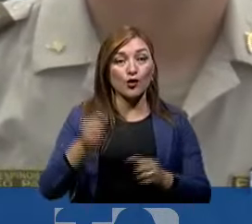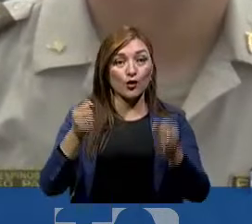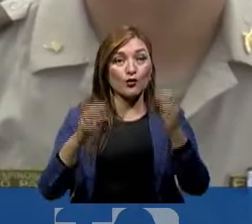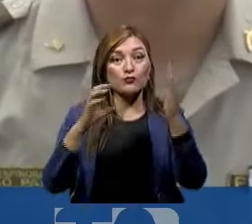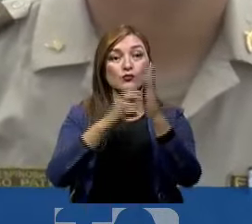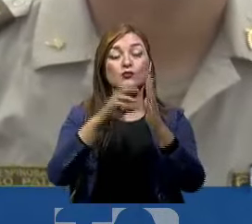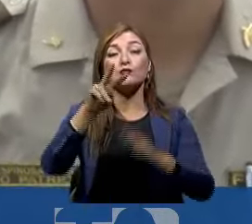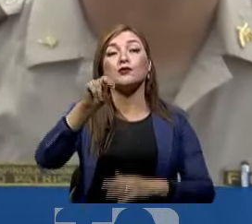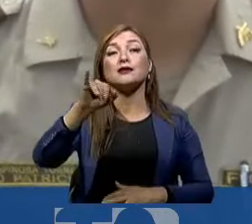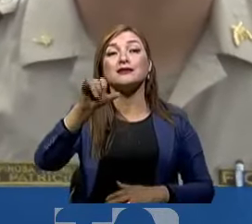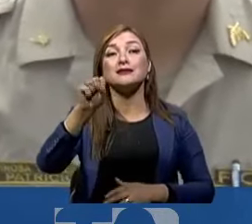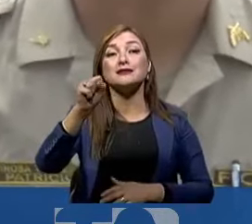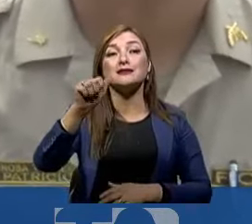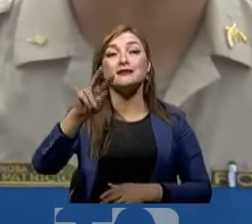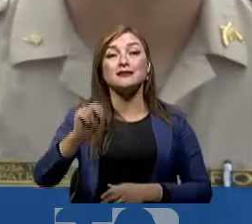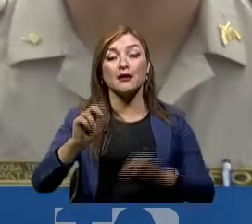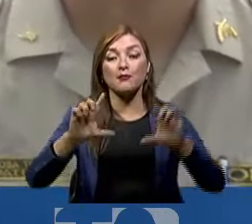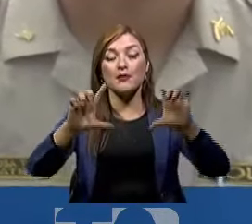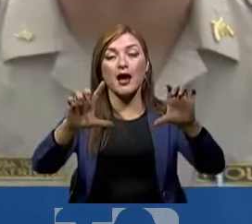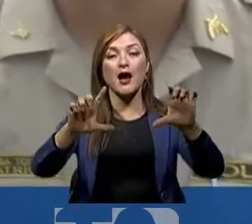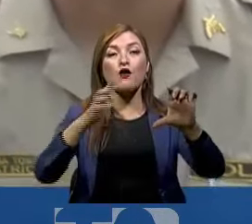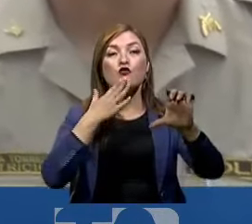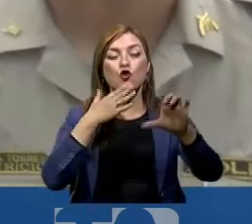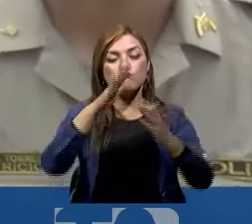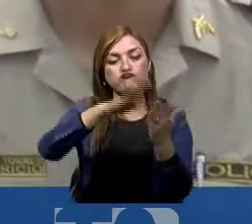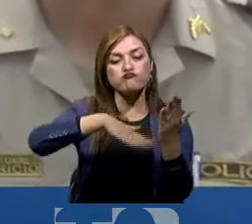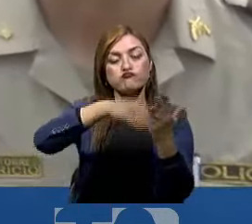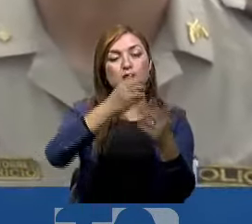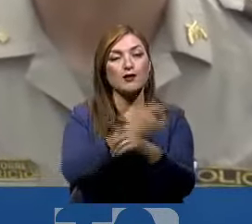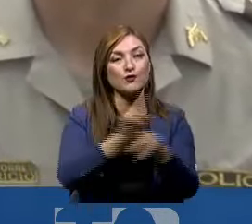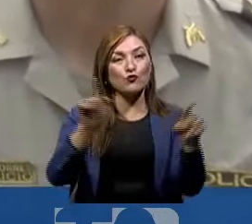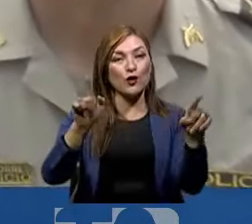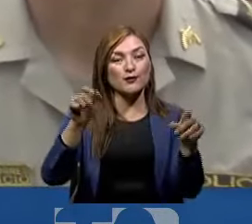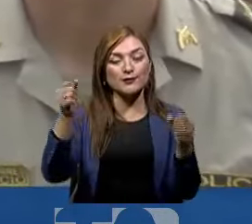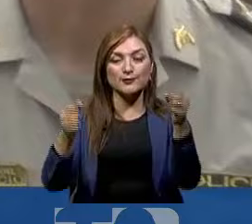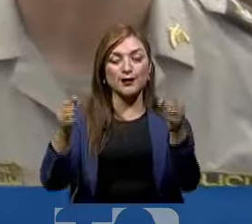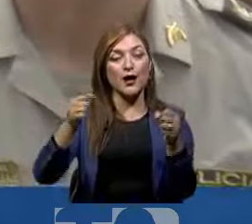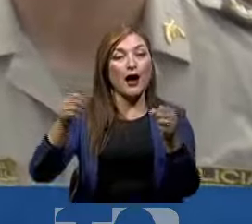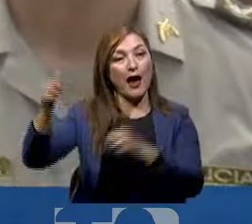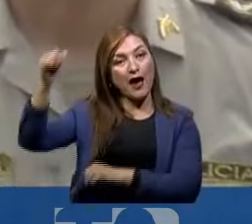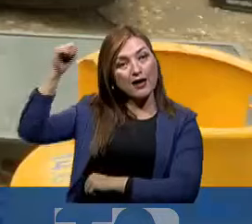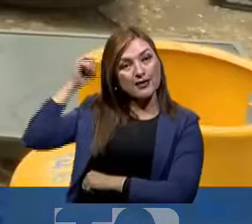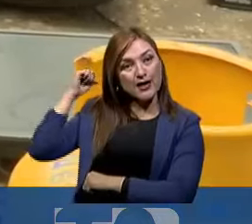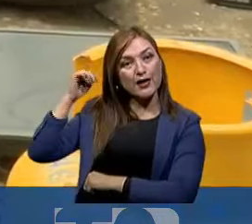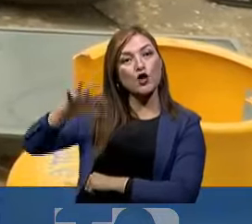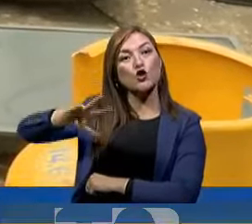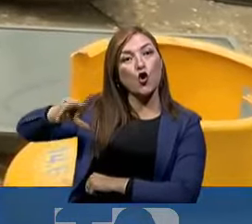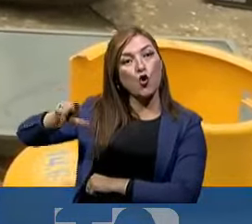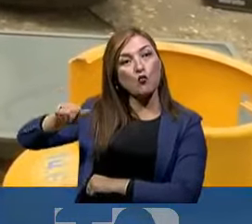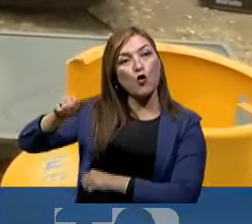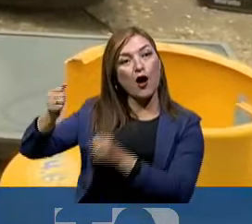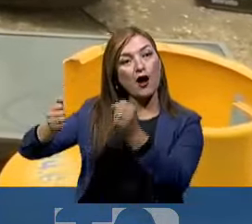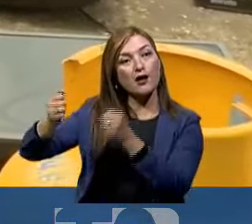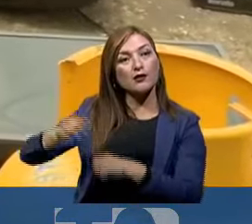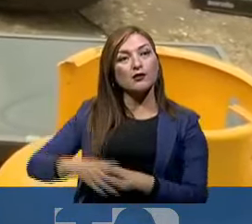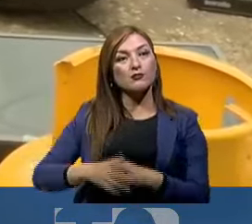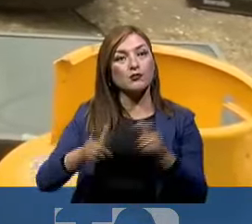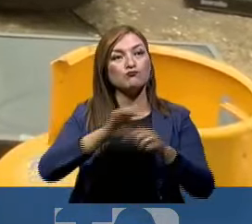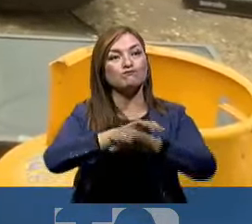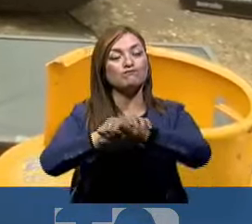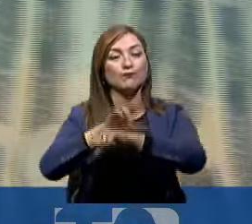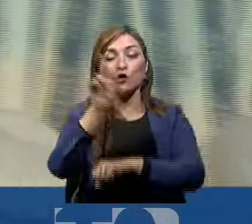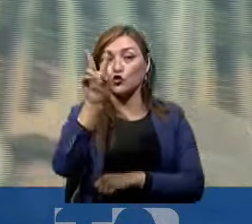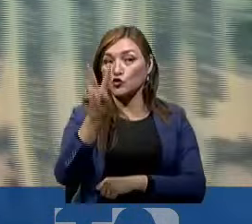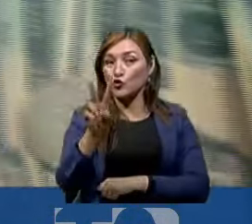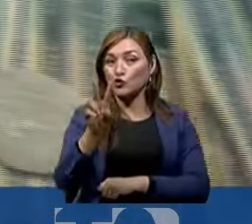encuentra también plaqueado y con otro color, y este vehículo que fue producto del robo del día de ayer en el domicilio. Dos personas fueron detenidas, pero